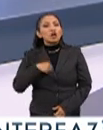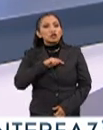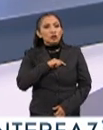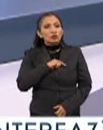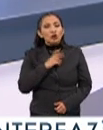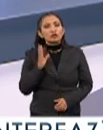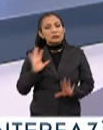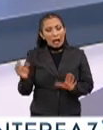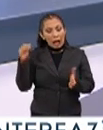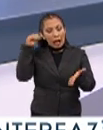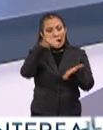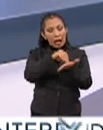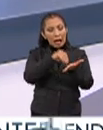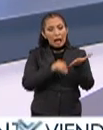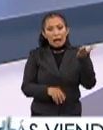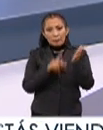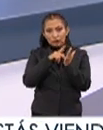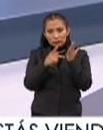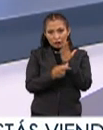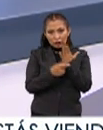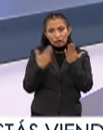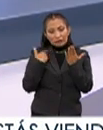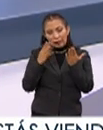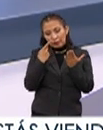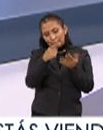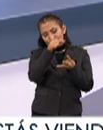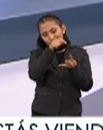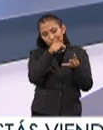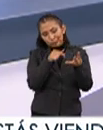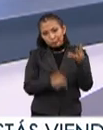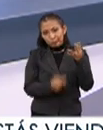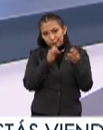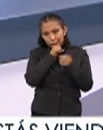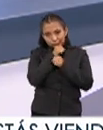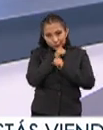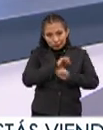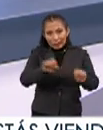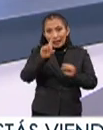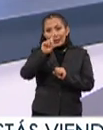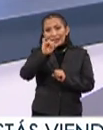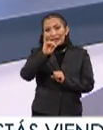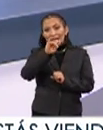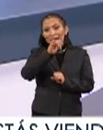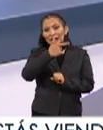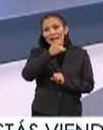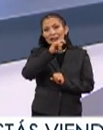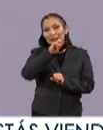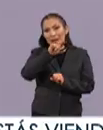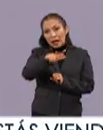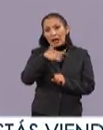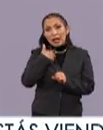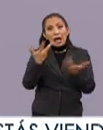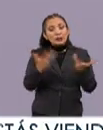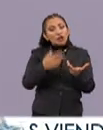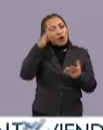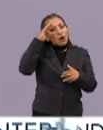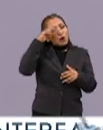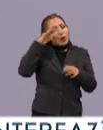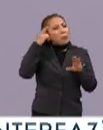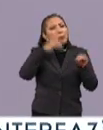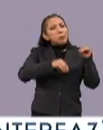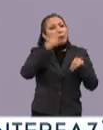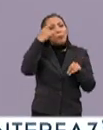Logramos incorporar en este proyecto, que tiene características de difusión digital, está hecho sobre todo